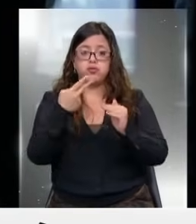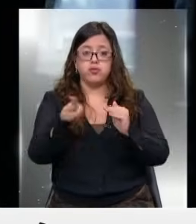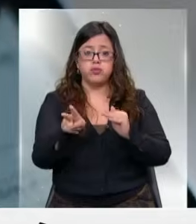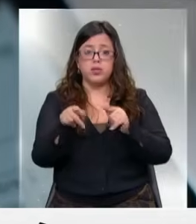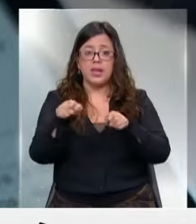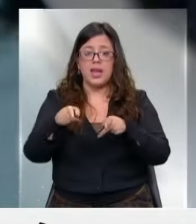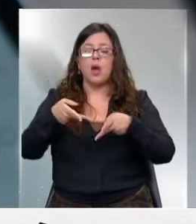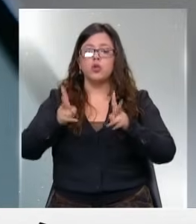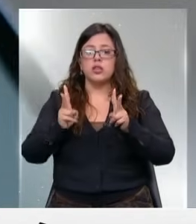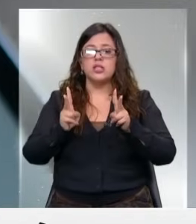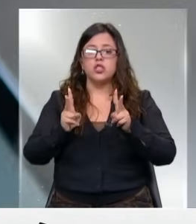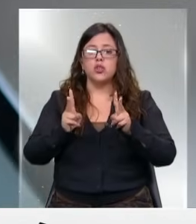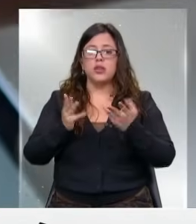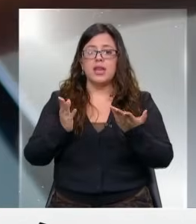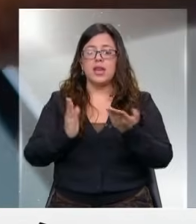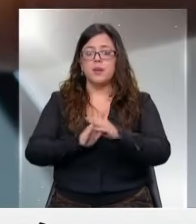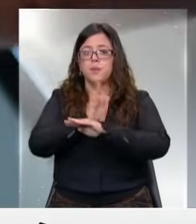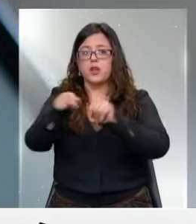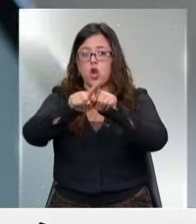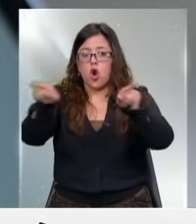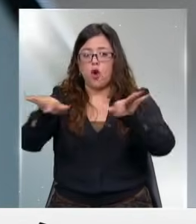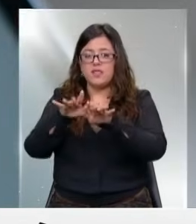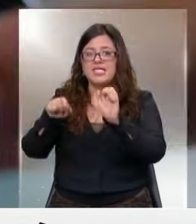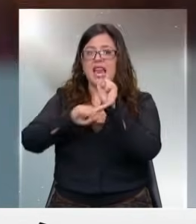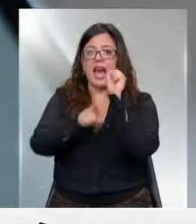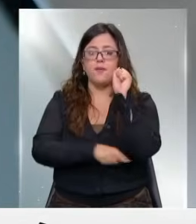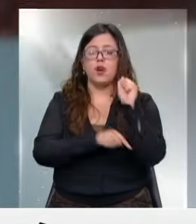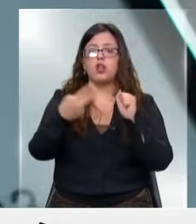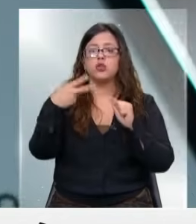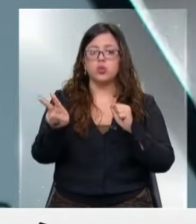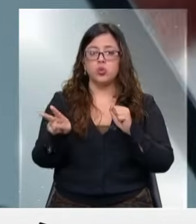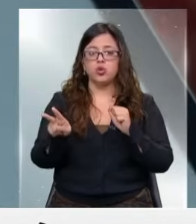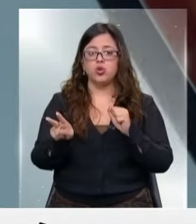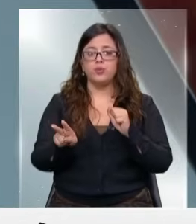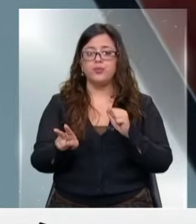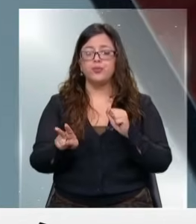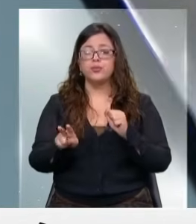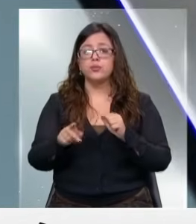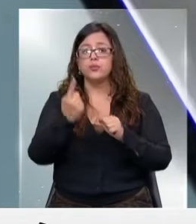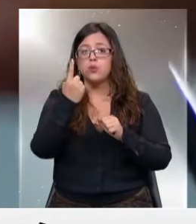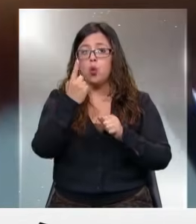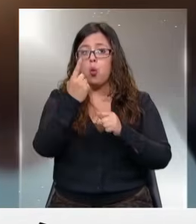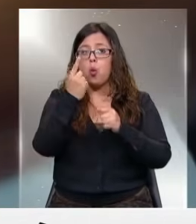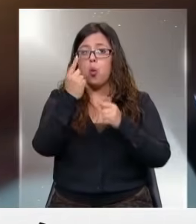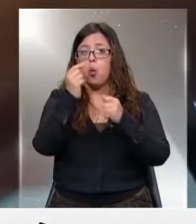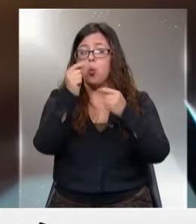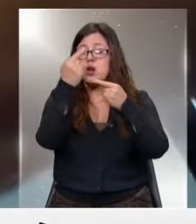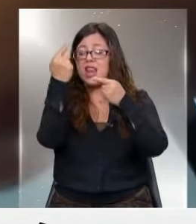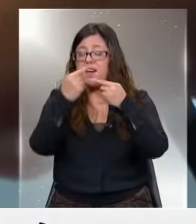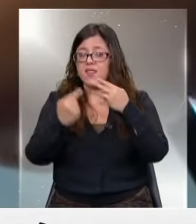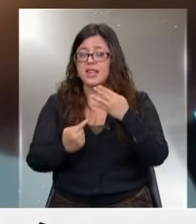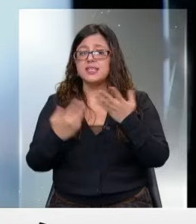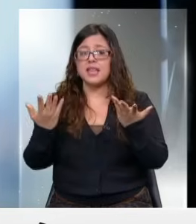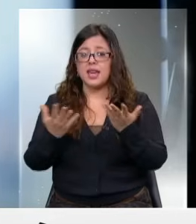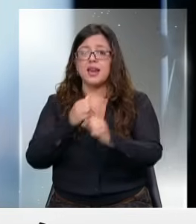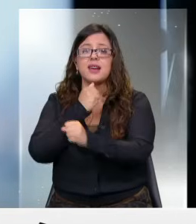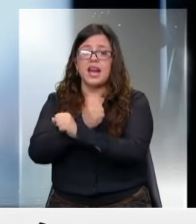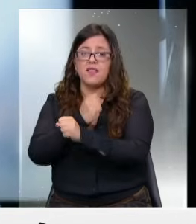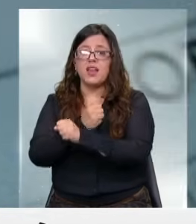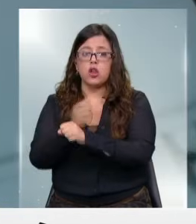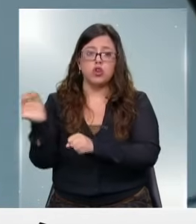tenía autorización para ir a la oficina de su abogado. En al menos una ocasión, Carabineros ha constatado, eso sí,